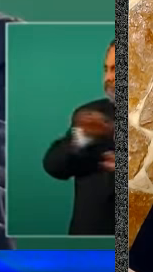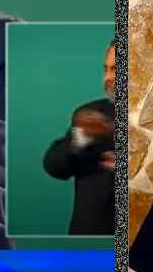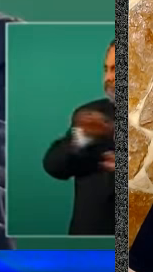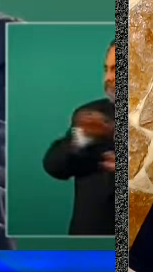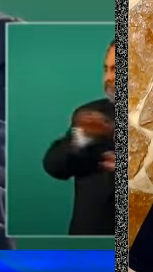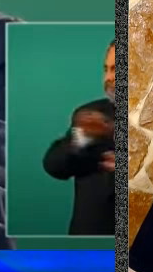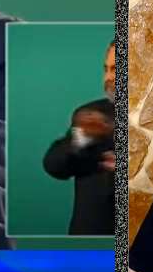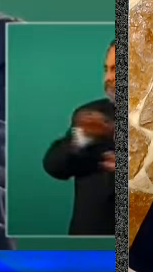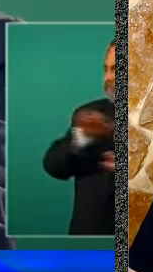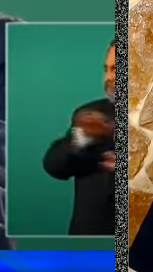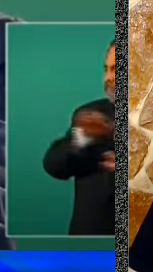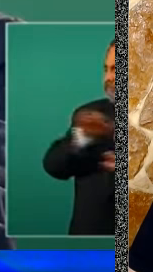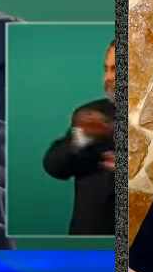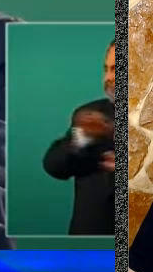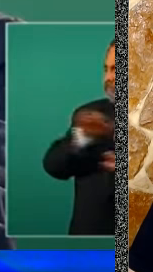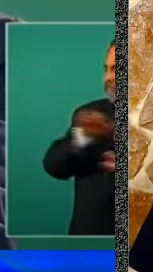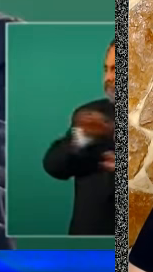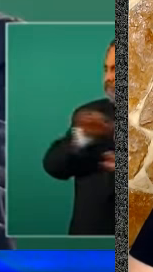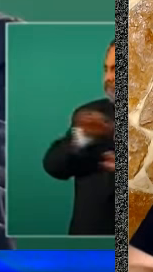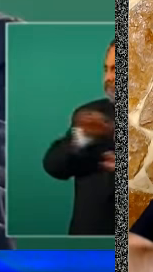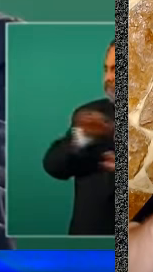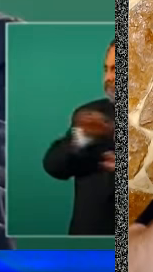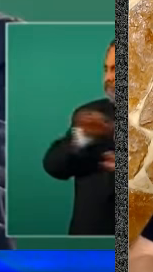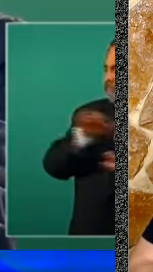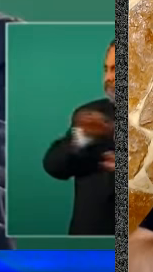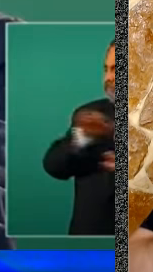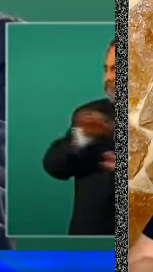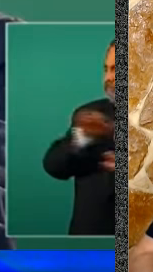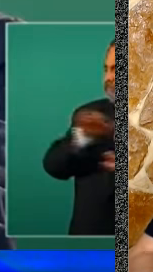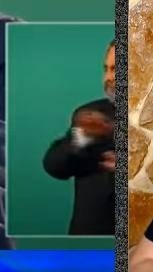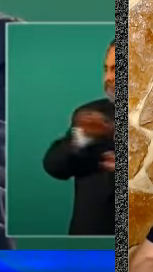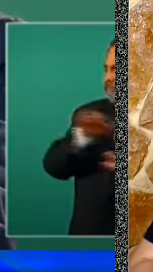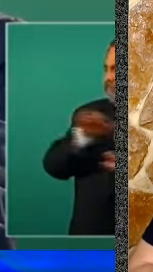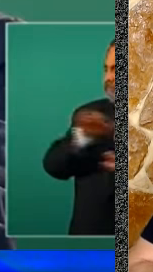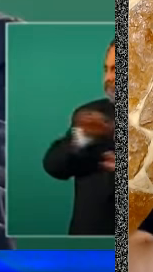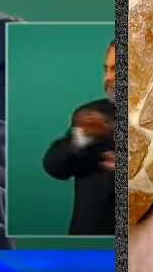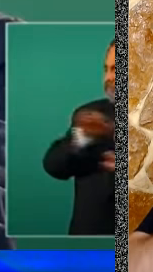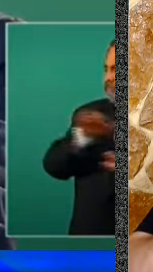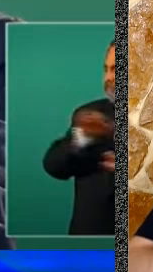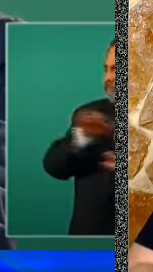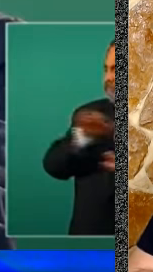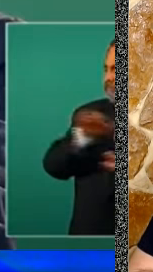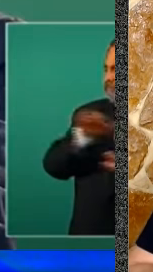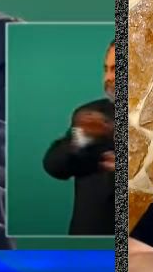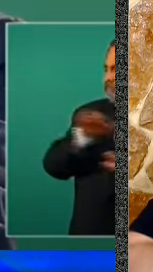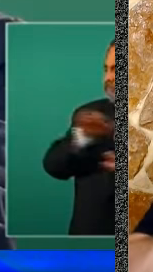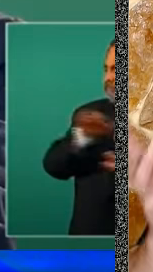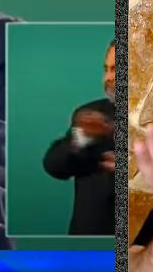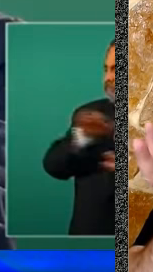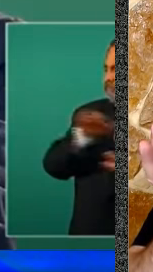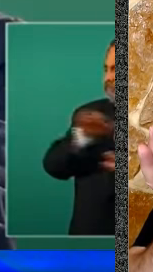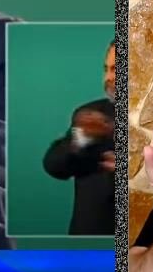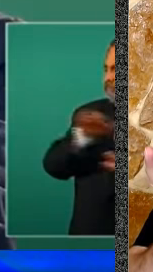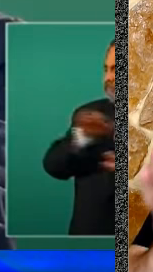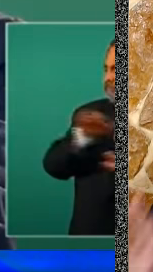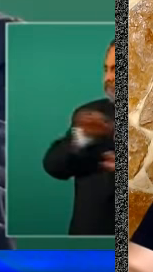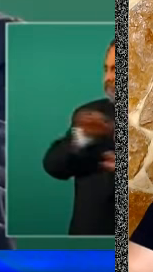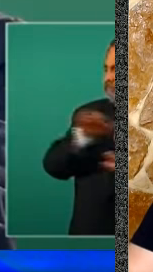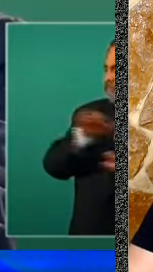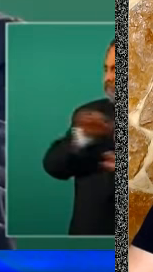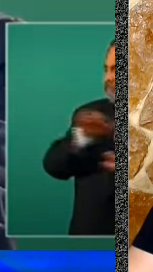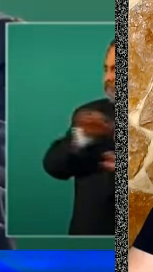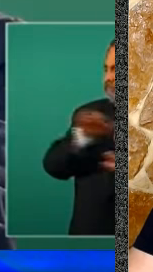la buena nueva que 964 mil millones de pesos, esto es 12 aeropuertos de Santa Lucía más o menos, para